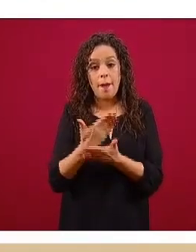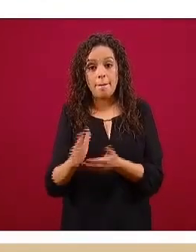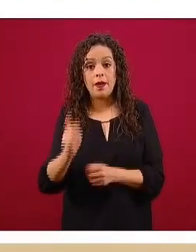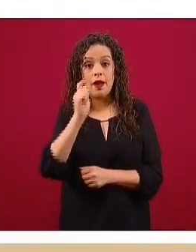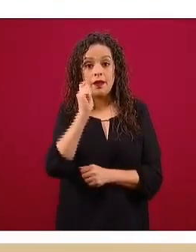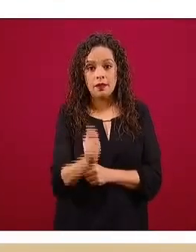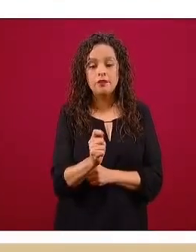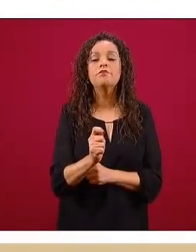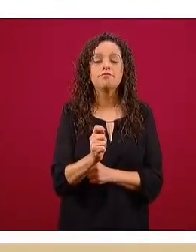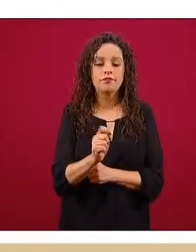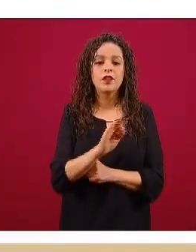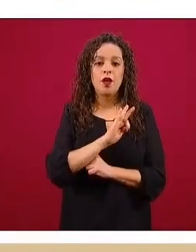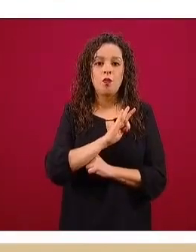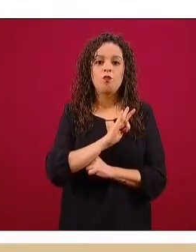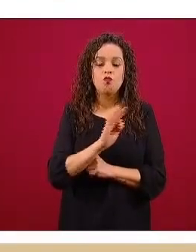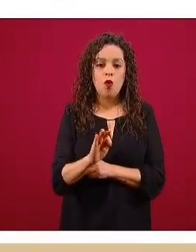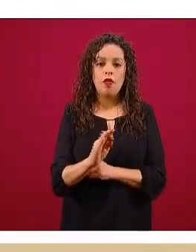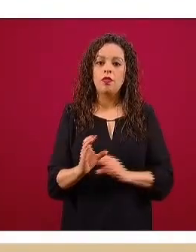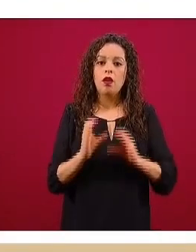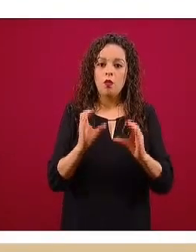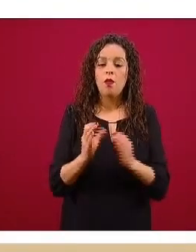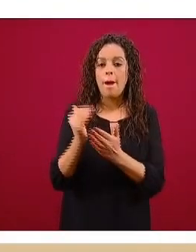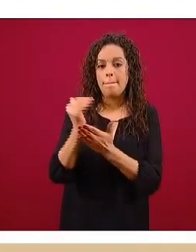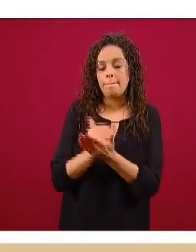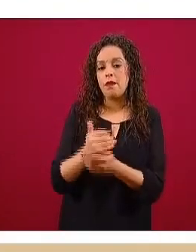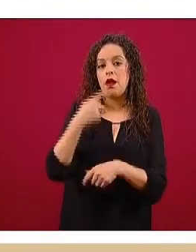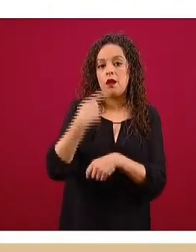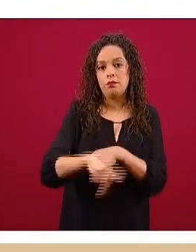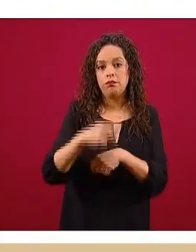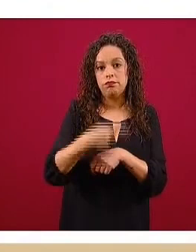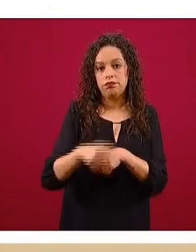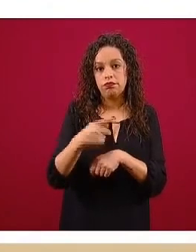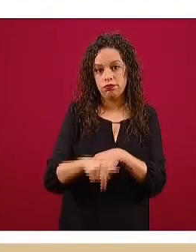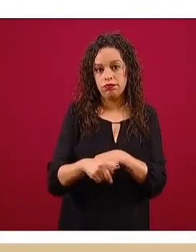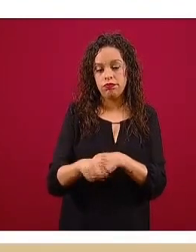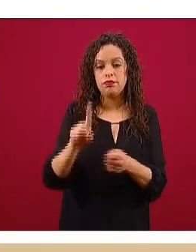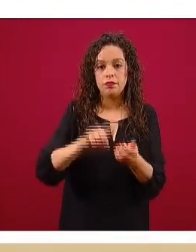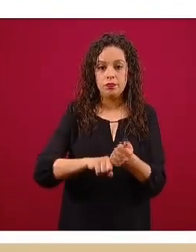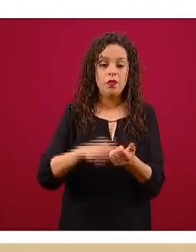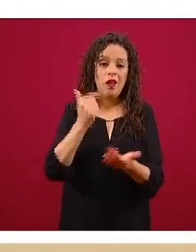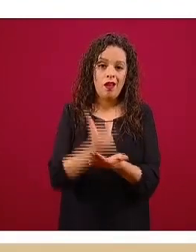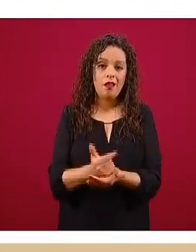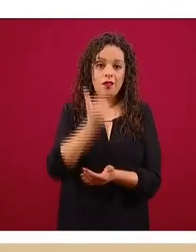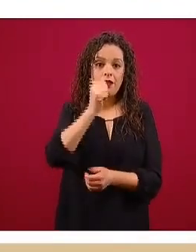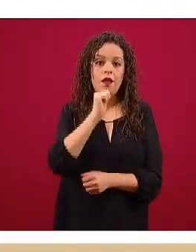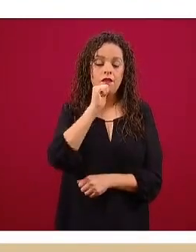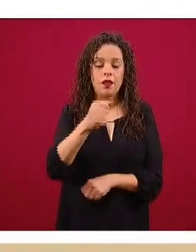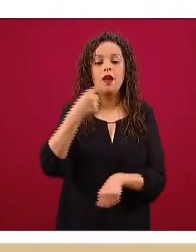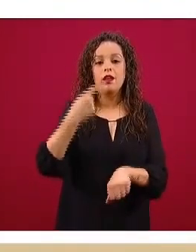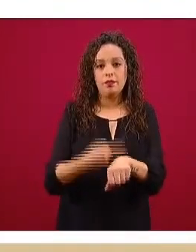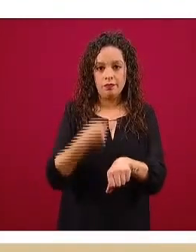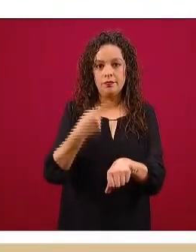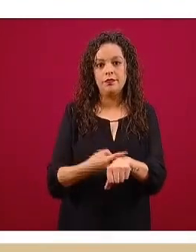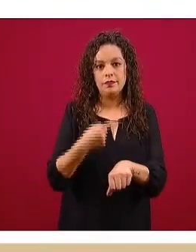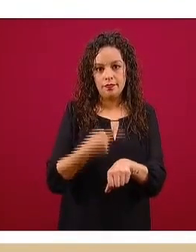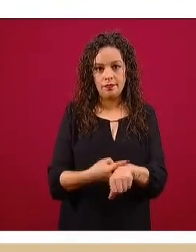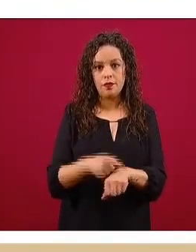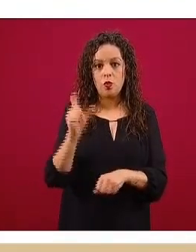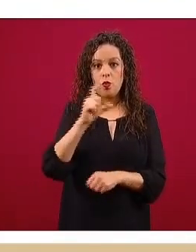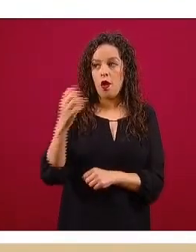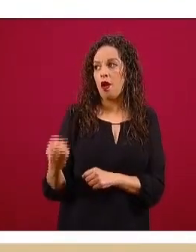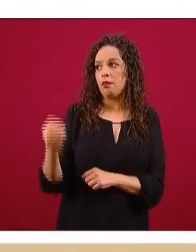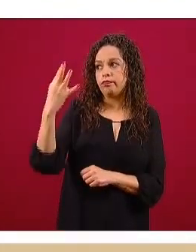también a mitigar los riesgos que en su momento generan casos graves de la enfermedad. En el